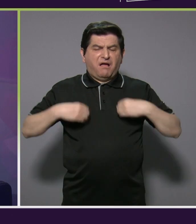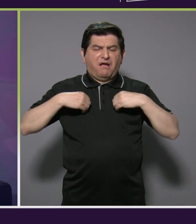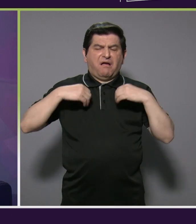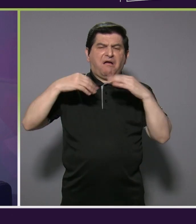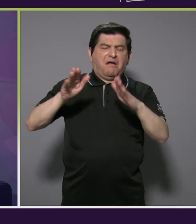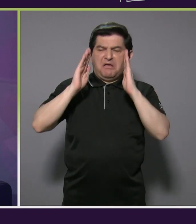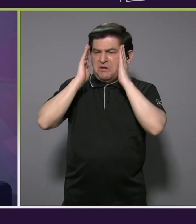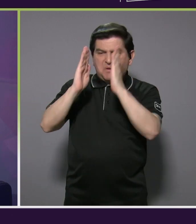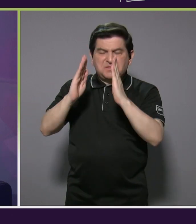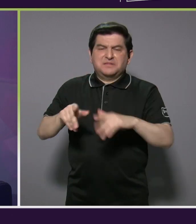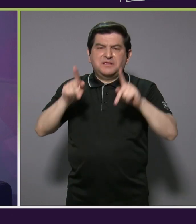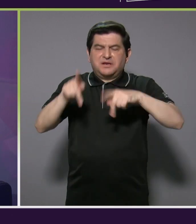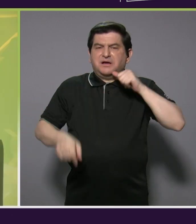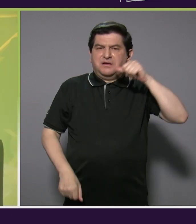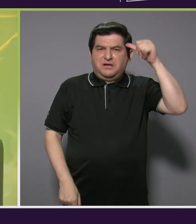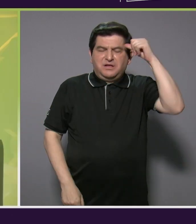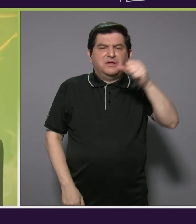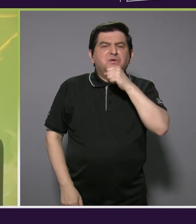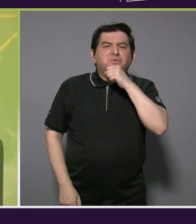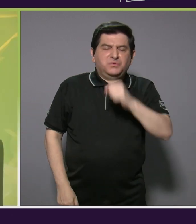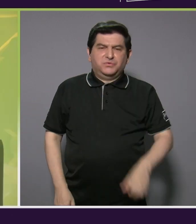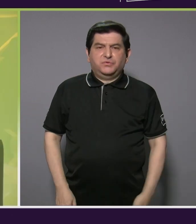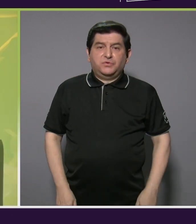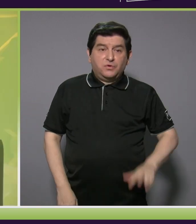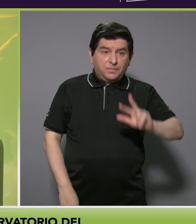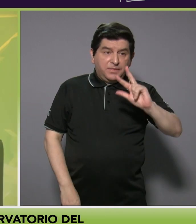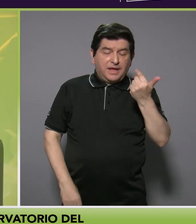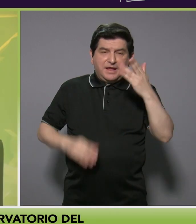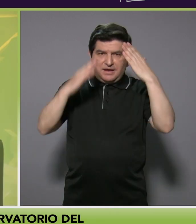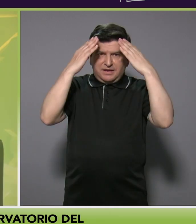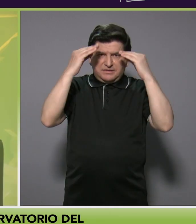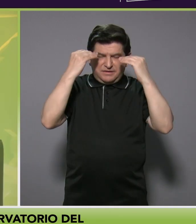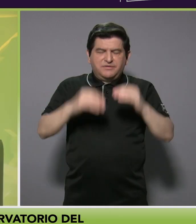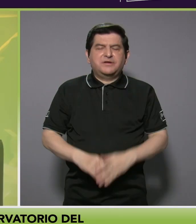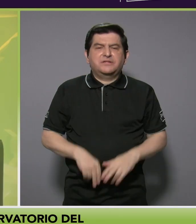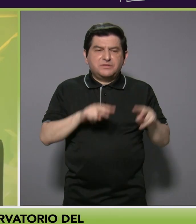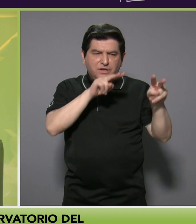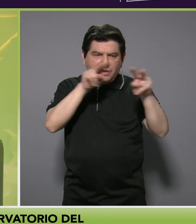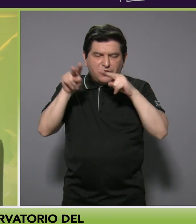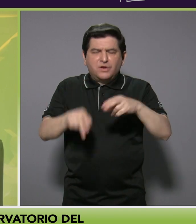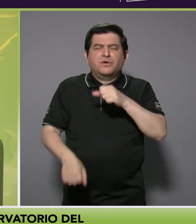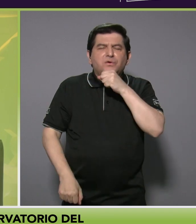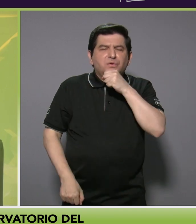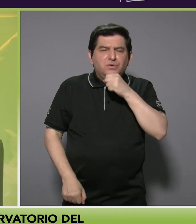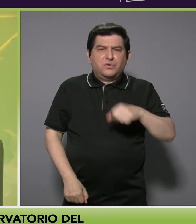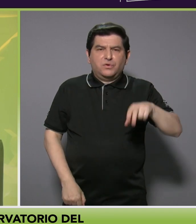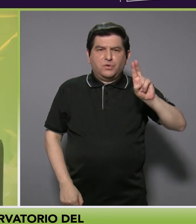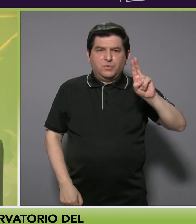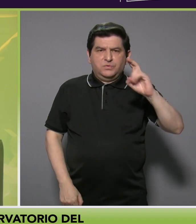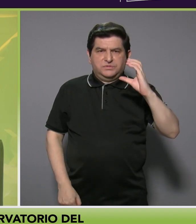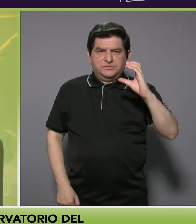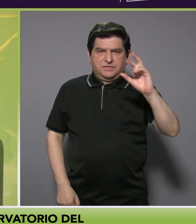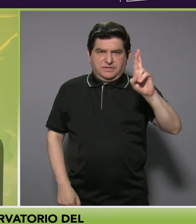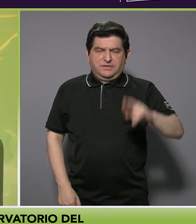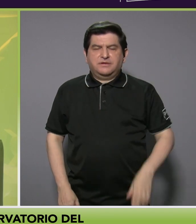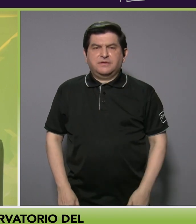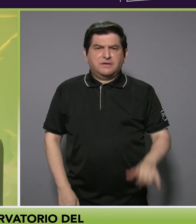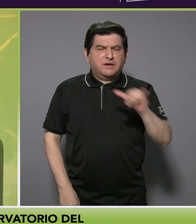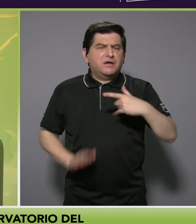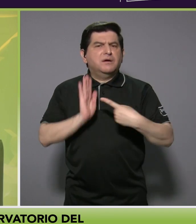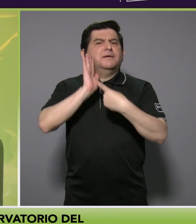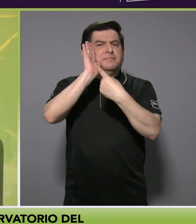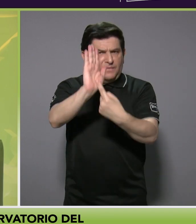a la persona adulta mayor. Y también, bueno, el tercer informe del Observatorio del Envejecimiento de acá de la Universidad de Costa Rica también